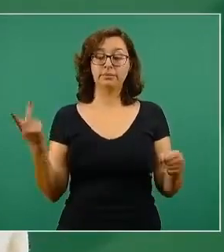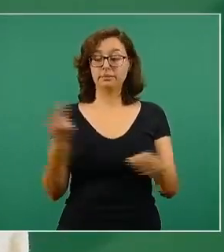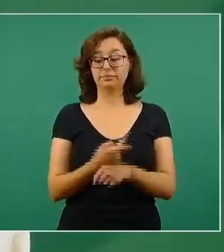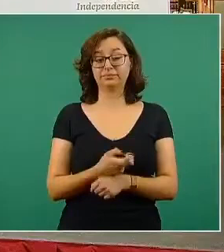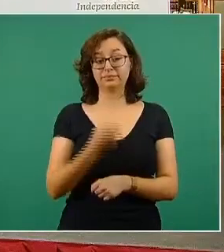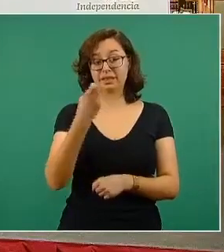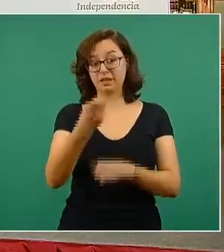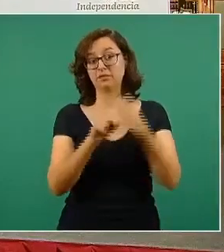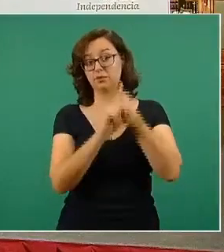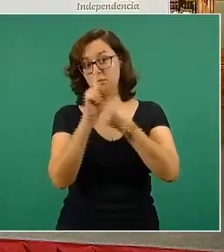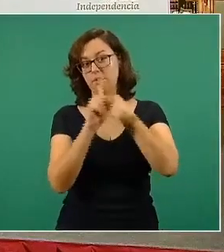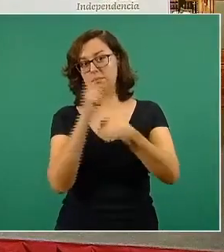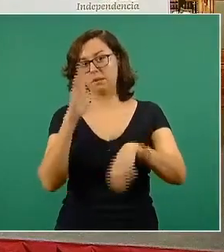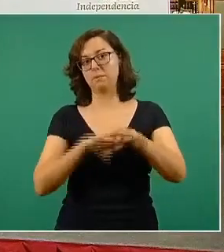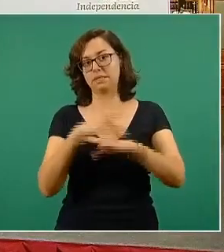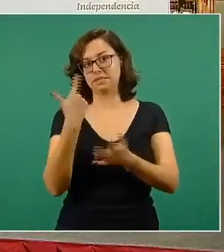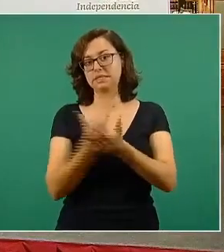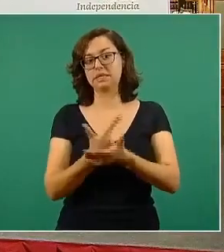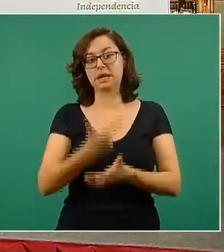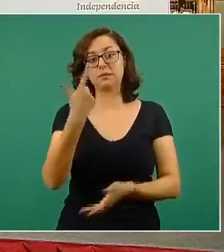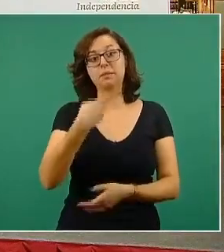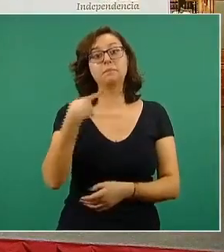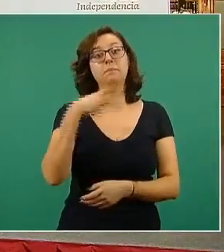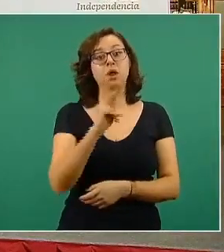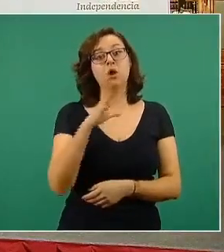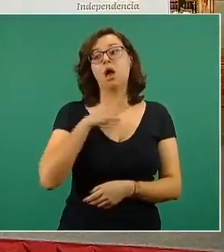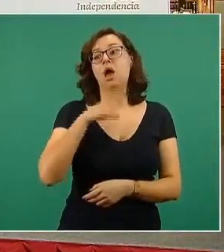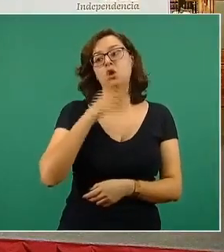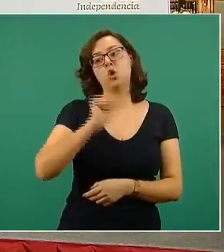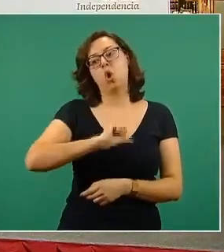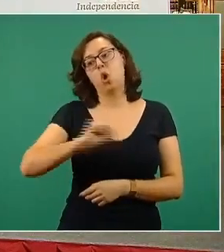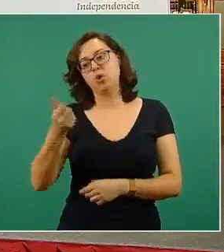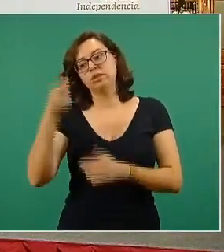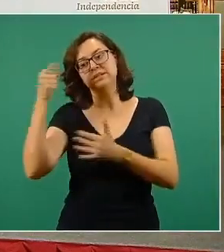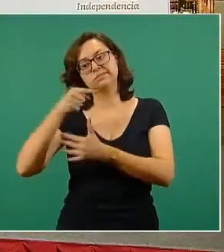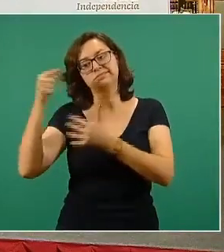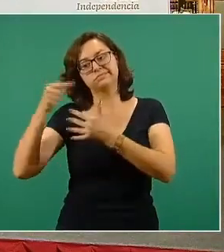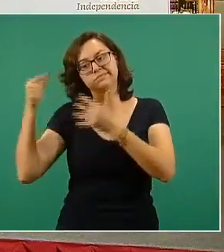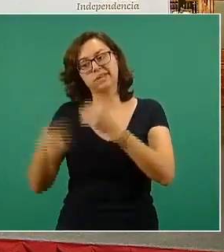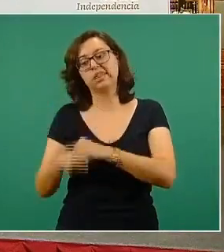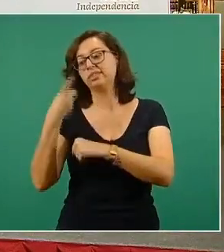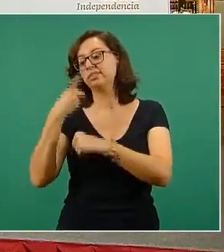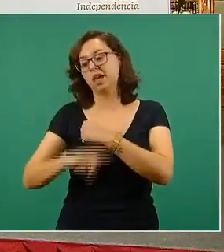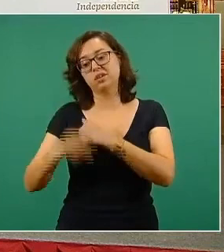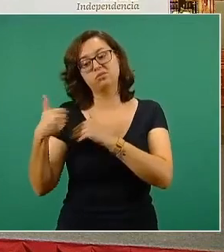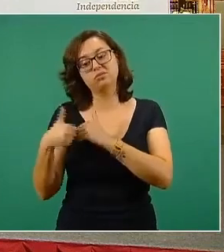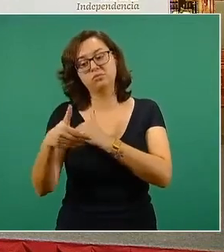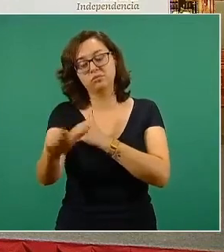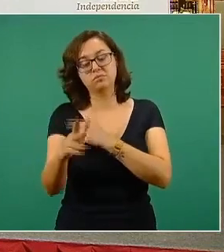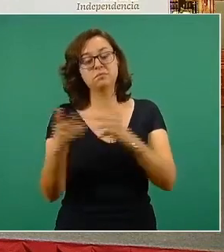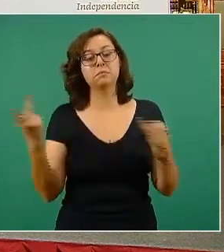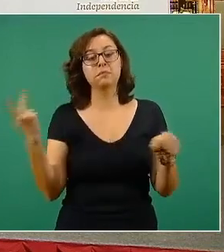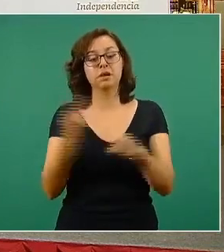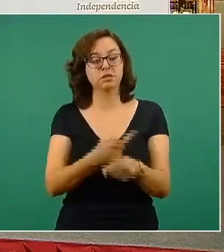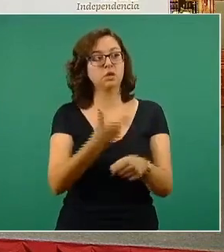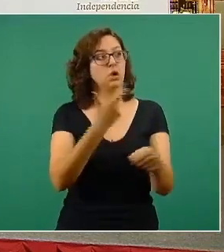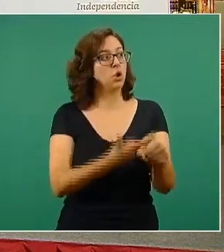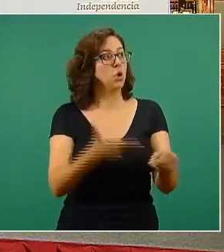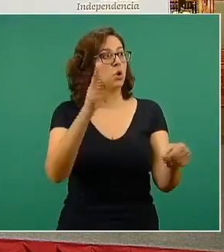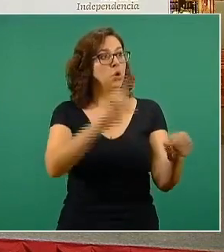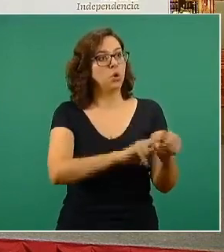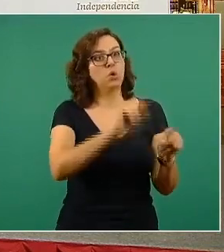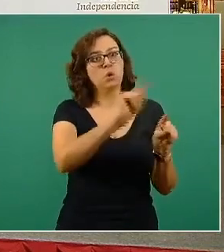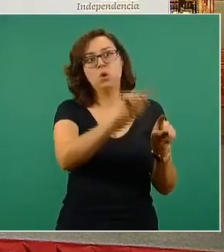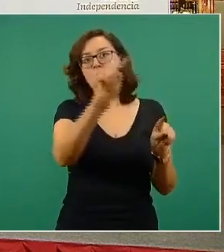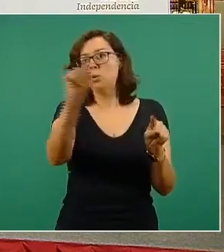más frecuentes, pero hay muchas otras secuelas, y en cada comunidad médica, es decir, cada hospital,